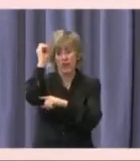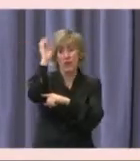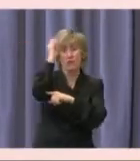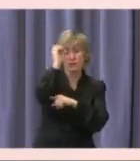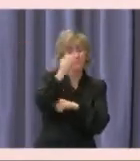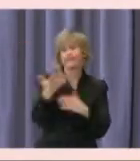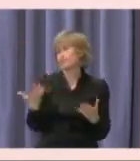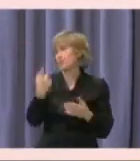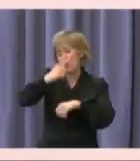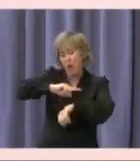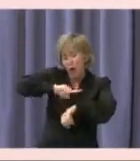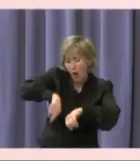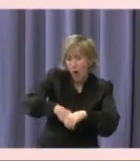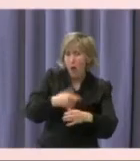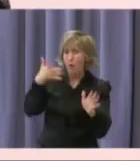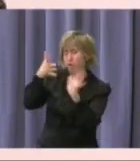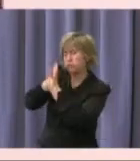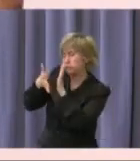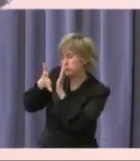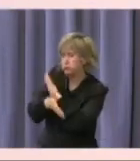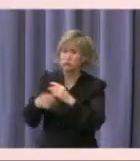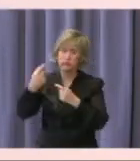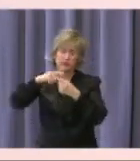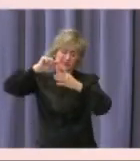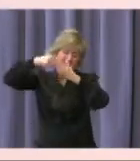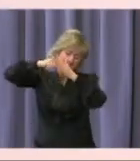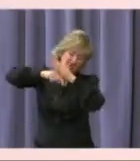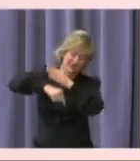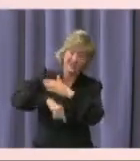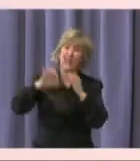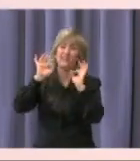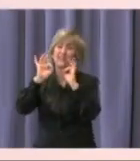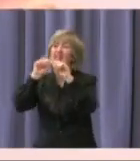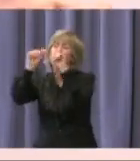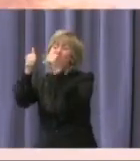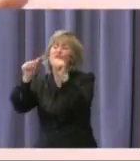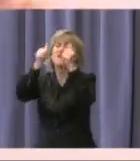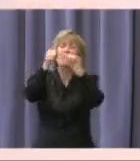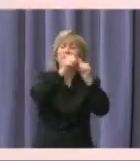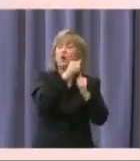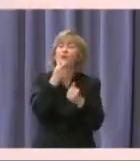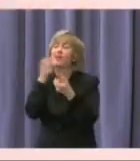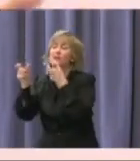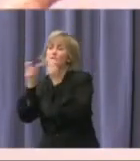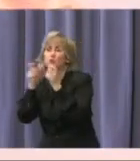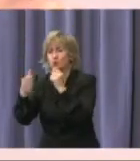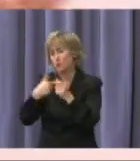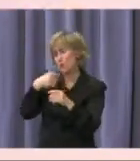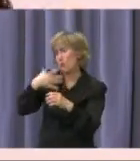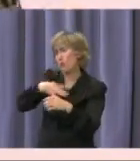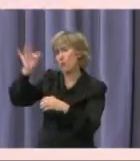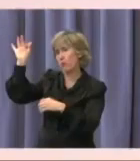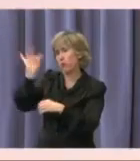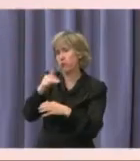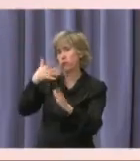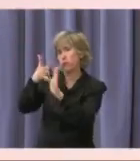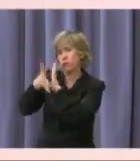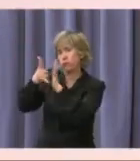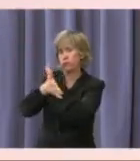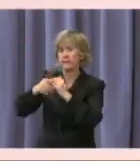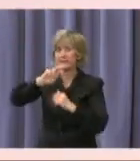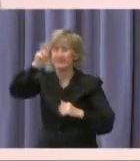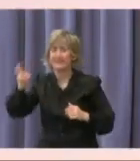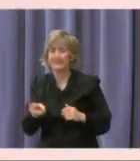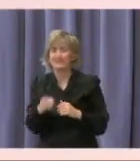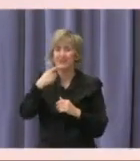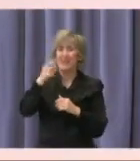una hora, o del significado de las palabras, o solo una hora hablando de estereotipos, o solo una hora hablando de los insultos, que es una conferencia que di el otro día en Córdoba, solo de los insultos,